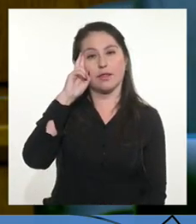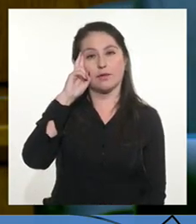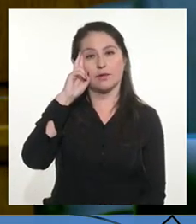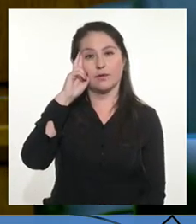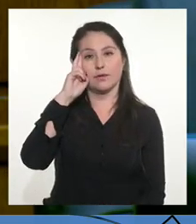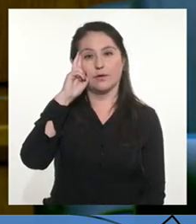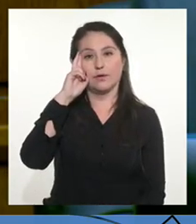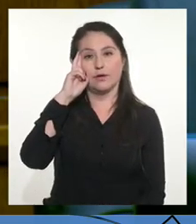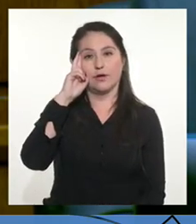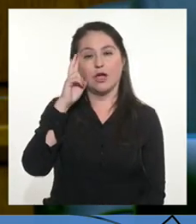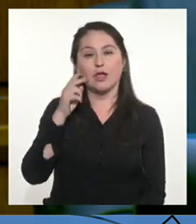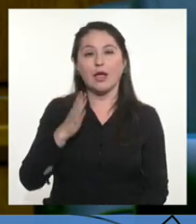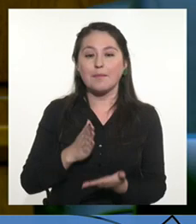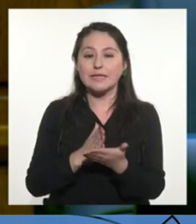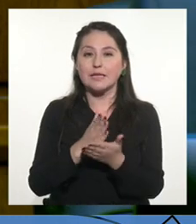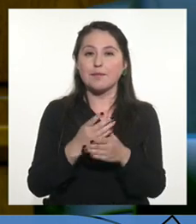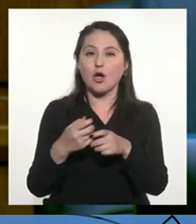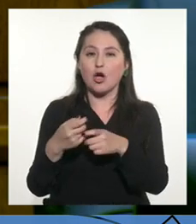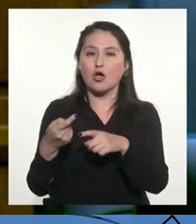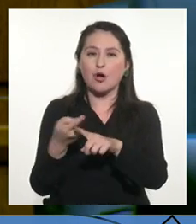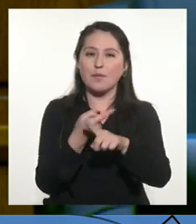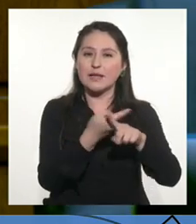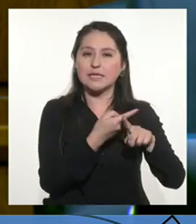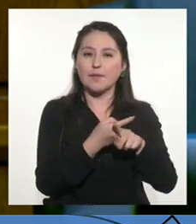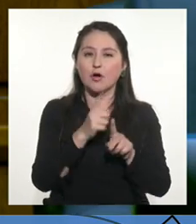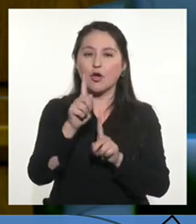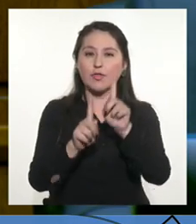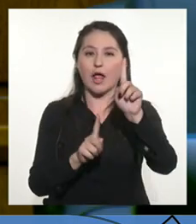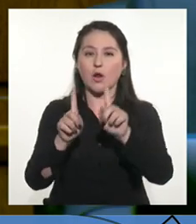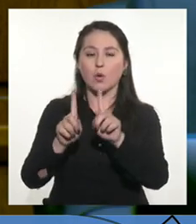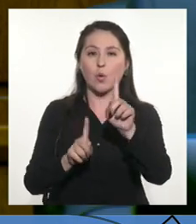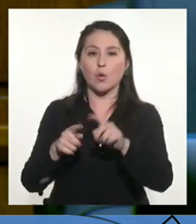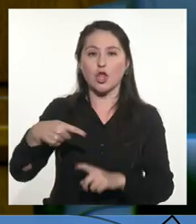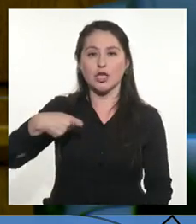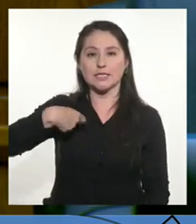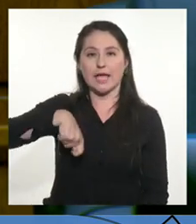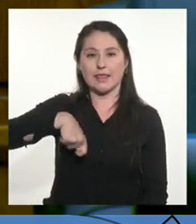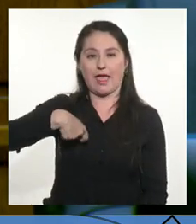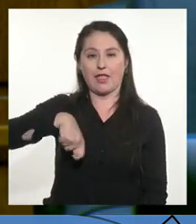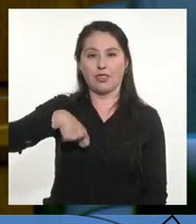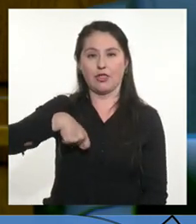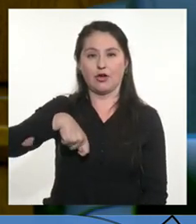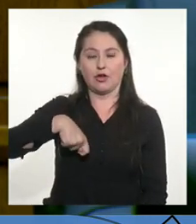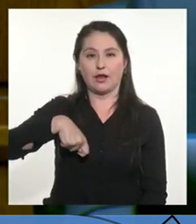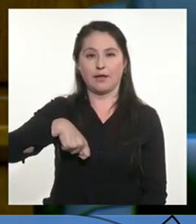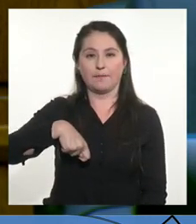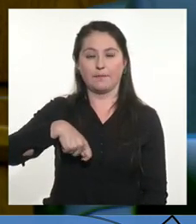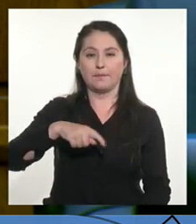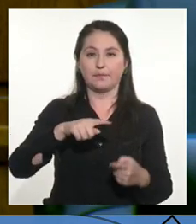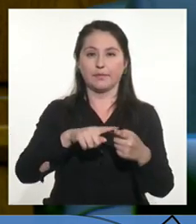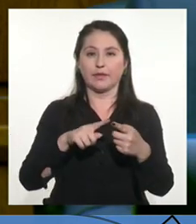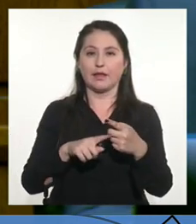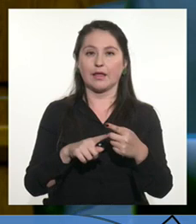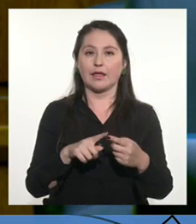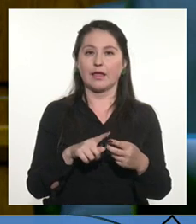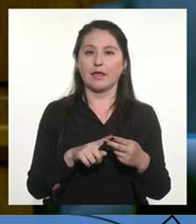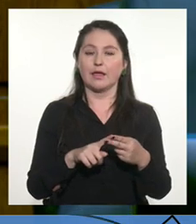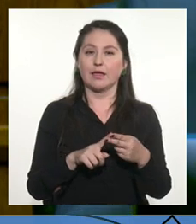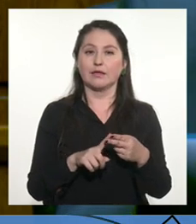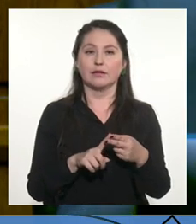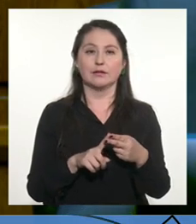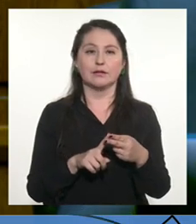lo conversamos con el sanador elizalde con la senadora rincón con el senador durana y con el senador árbol